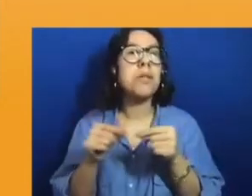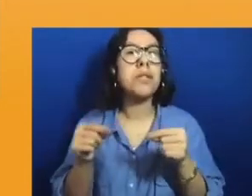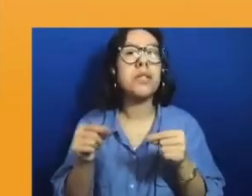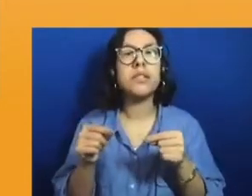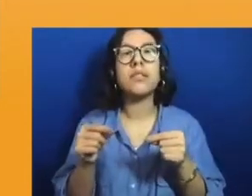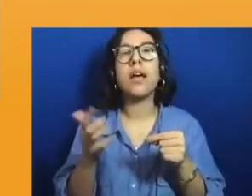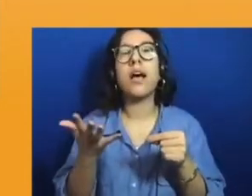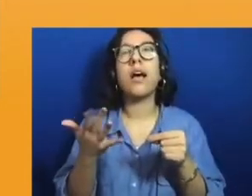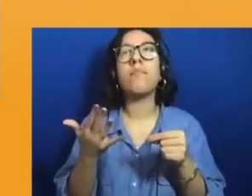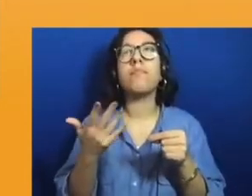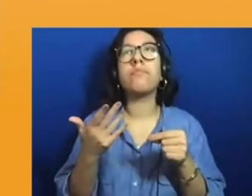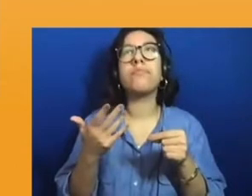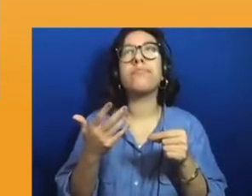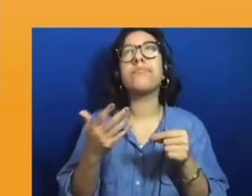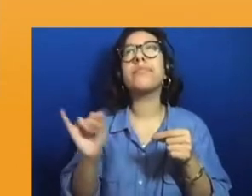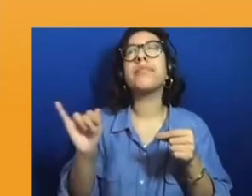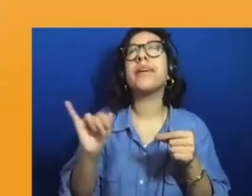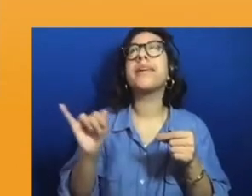o